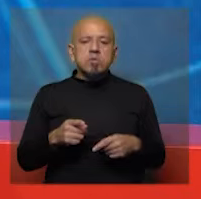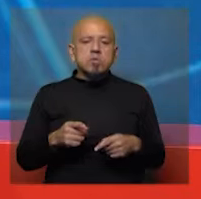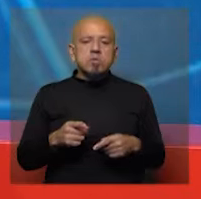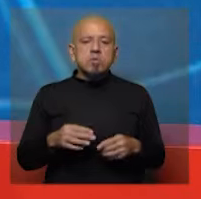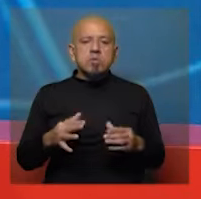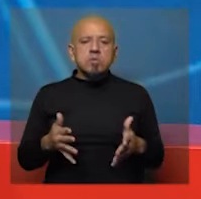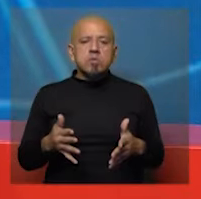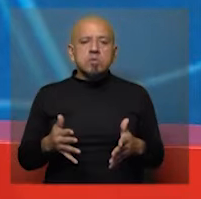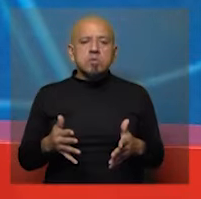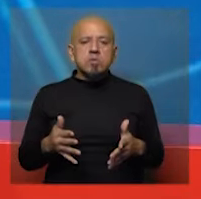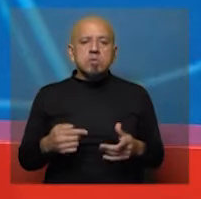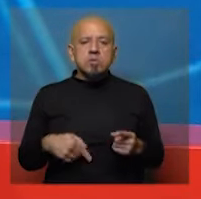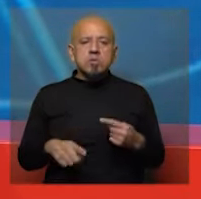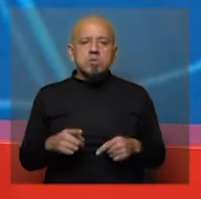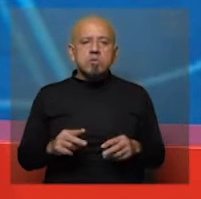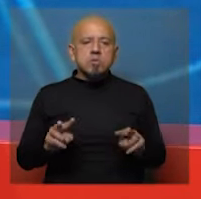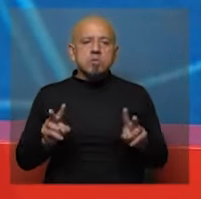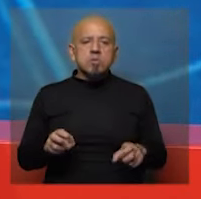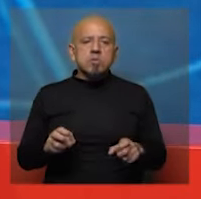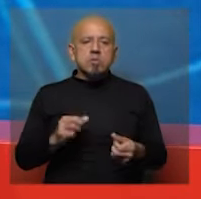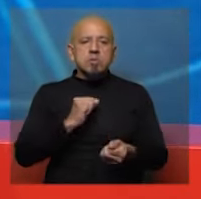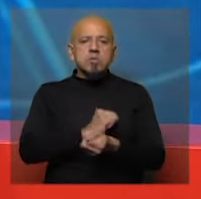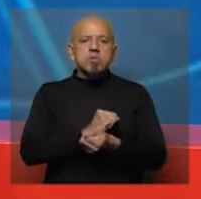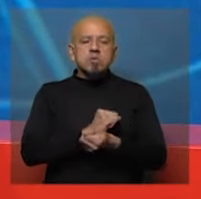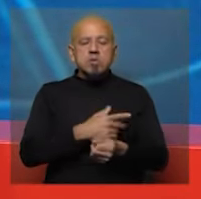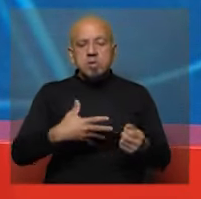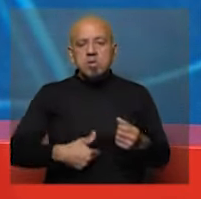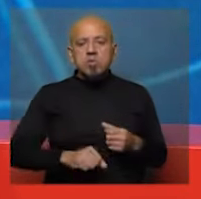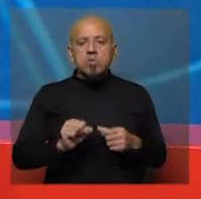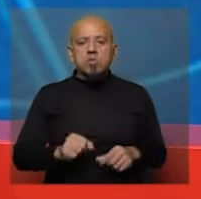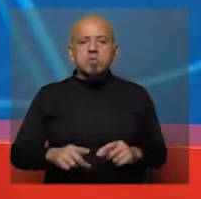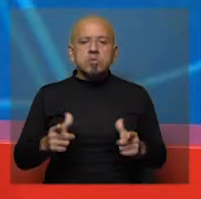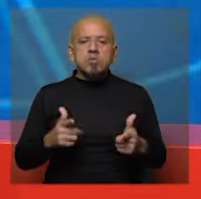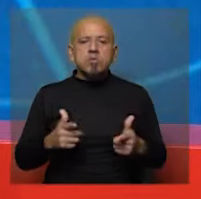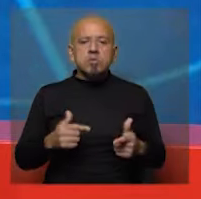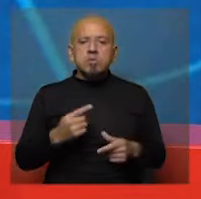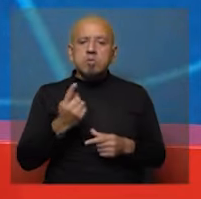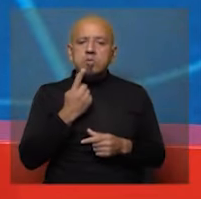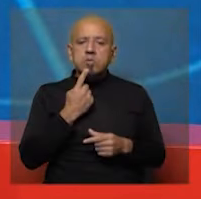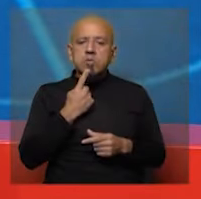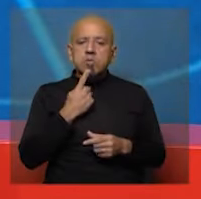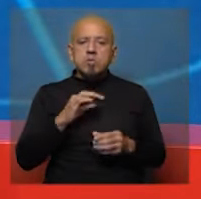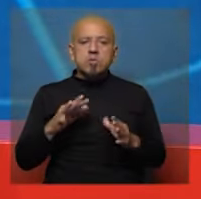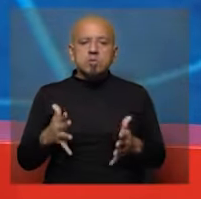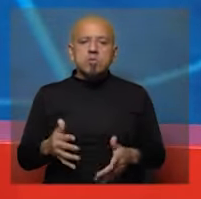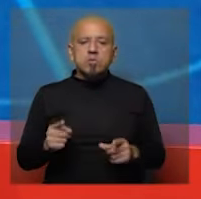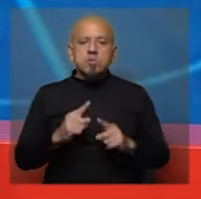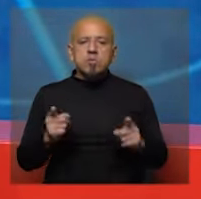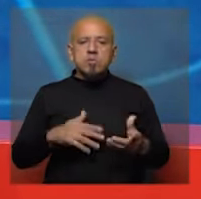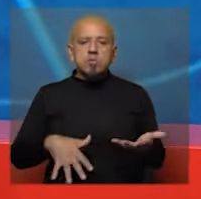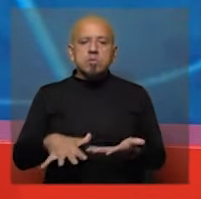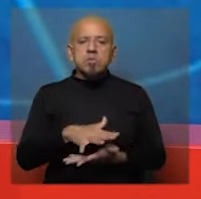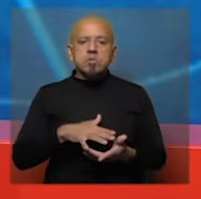pasaba también con por ejemplo con el tema de la penalización del aborto no había costos políticos por no atender las